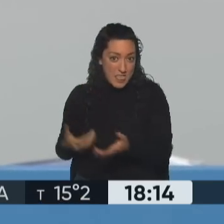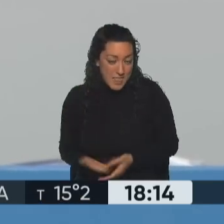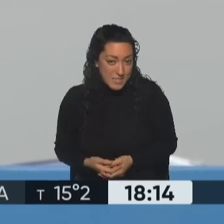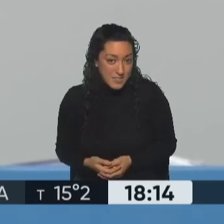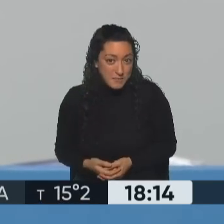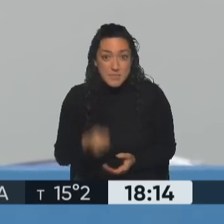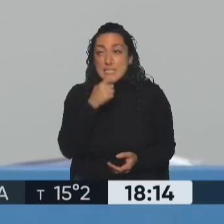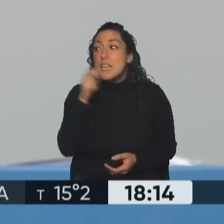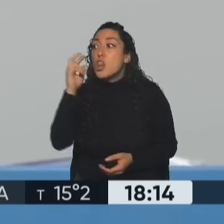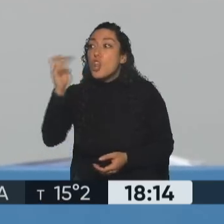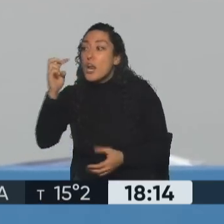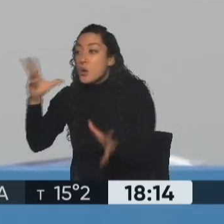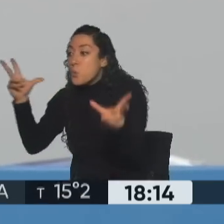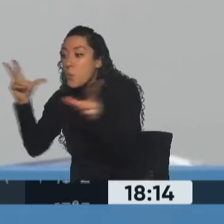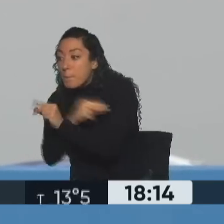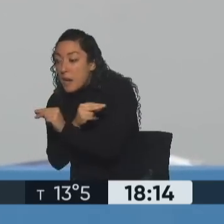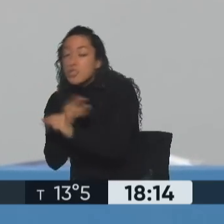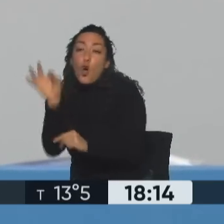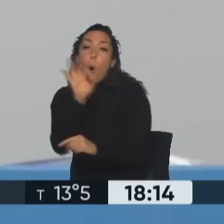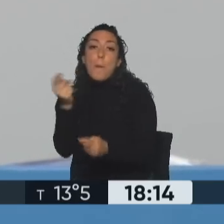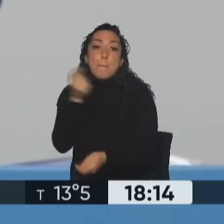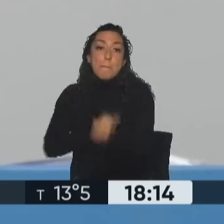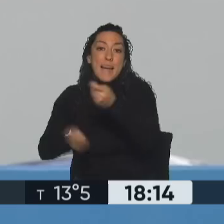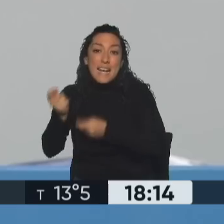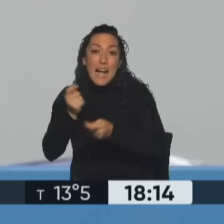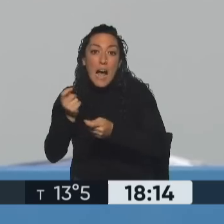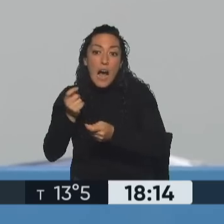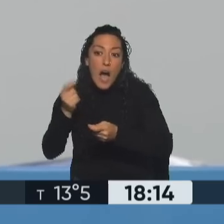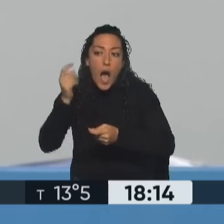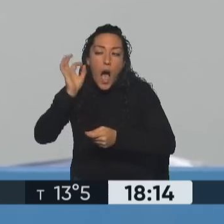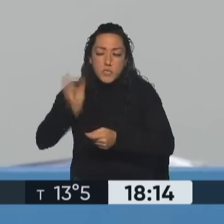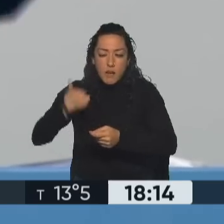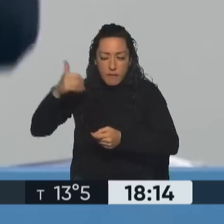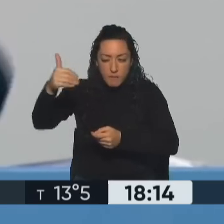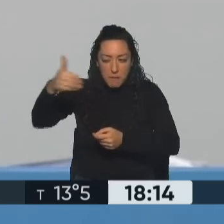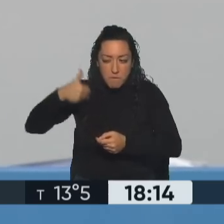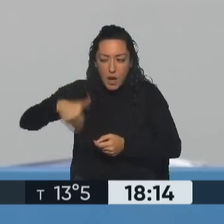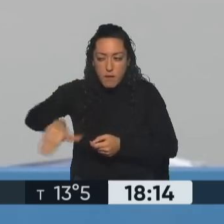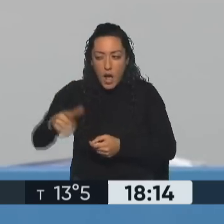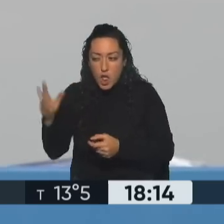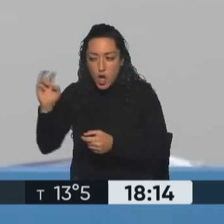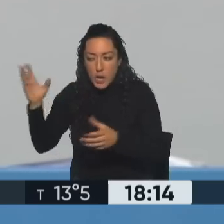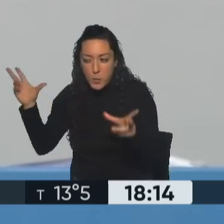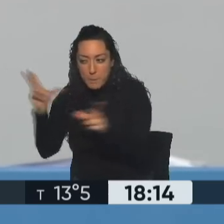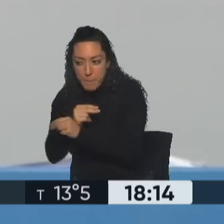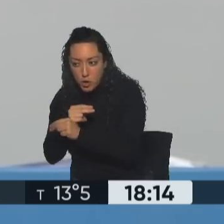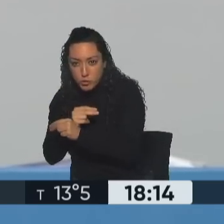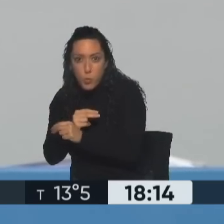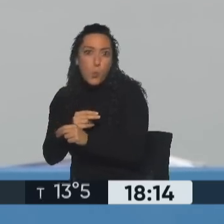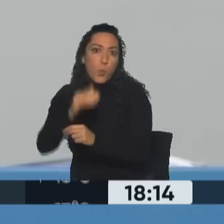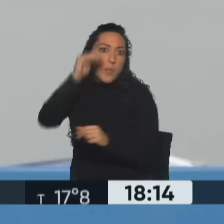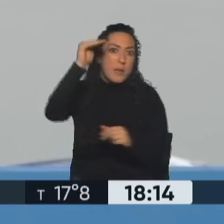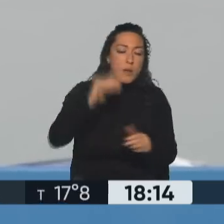Cuando se acaban los dólares o cuando el mercado atisba que no va a haber dólares, comienza la carrera por la devaluación